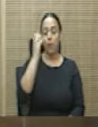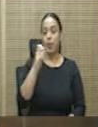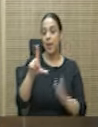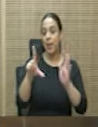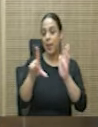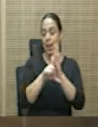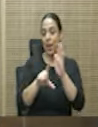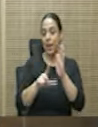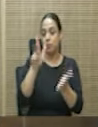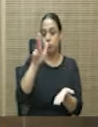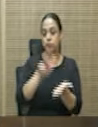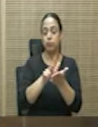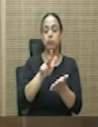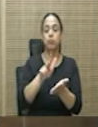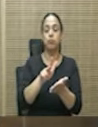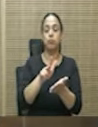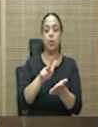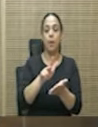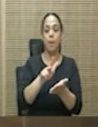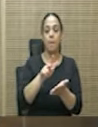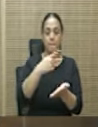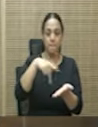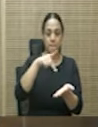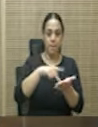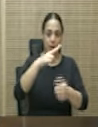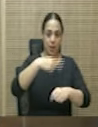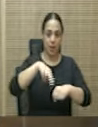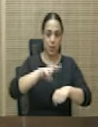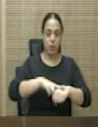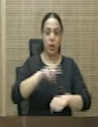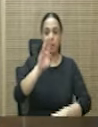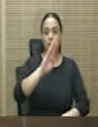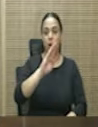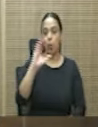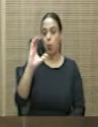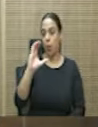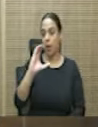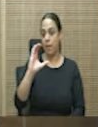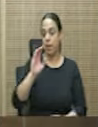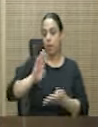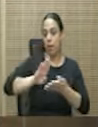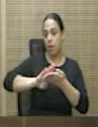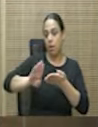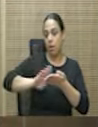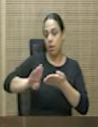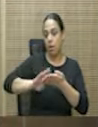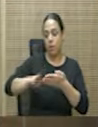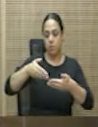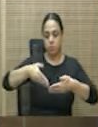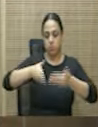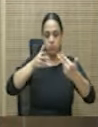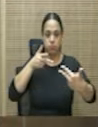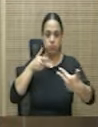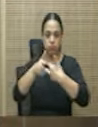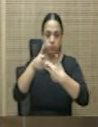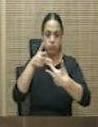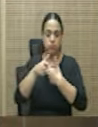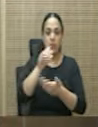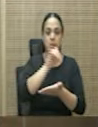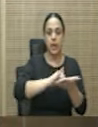del parque nacional braulio carrillo expresamente se excluyó el derecho de vía en la nueva carretera sanjosé huapi